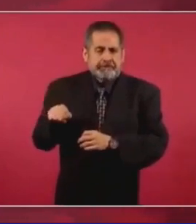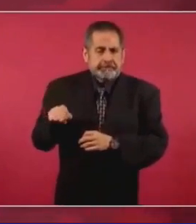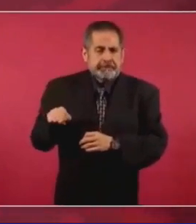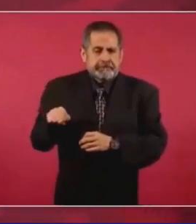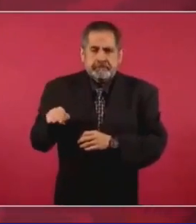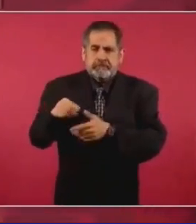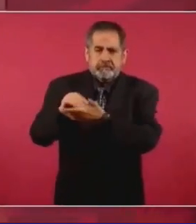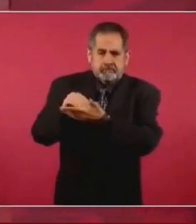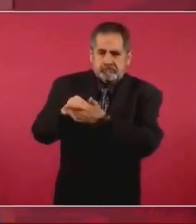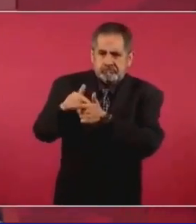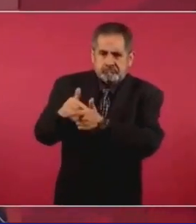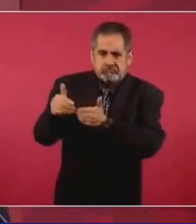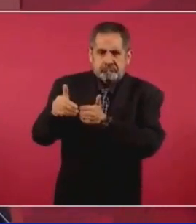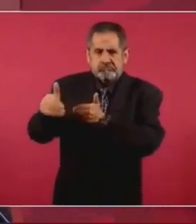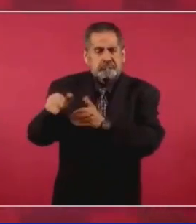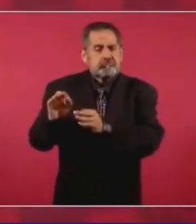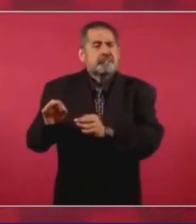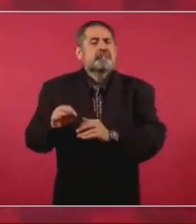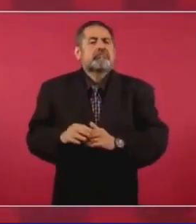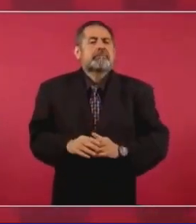en pie en la UNAM